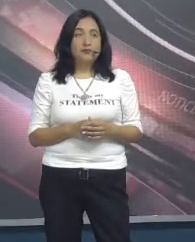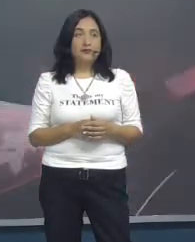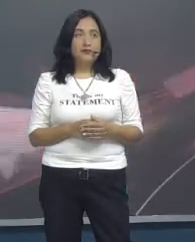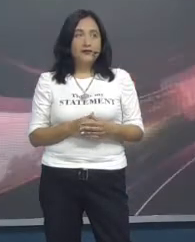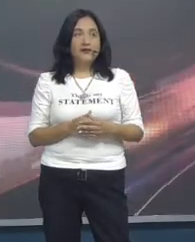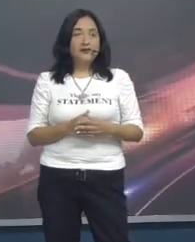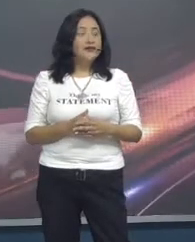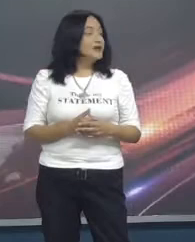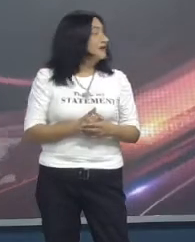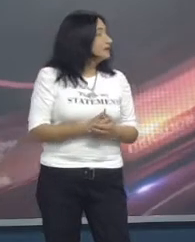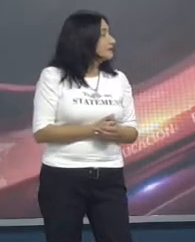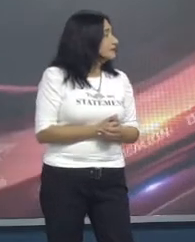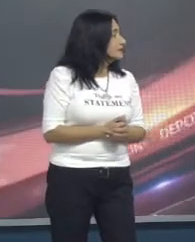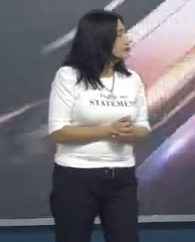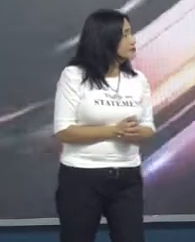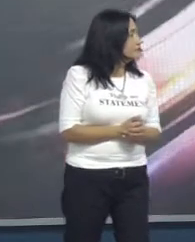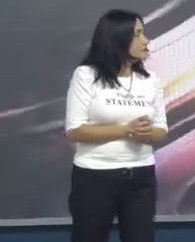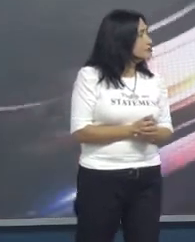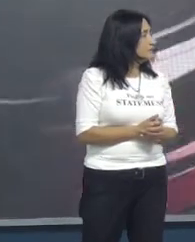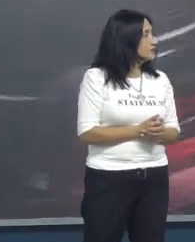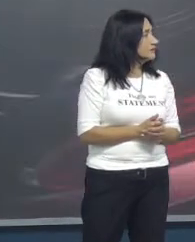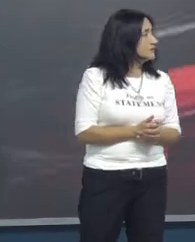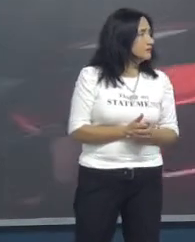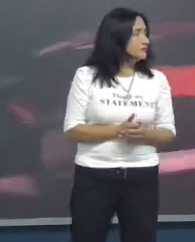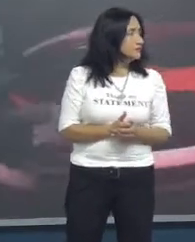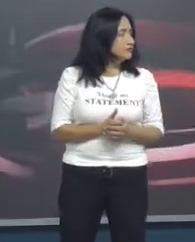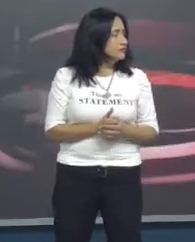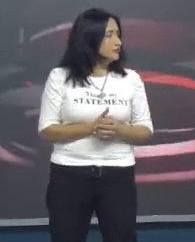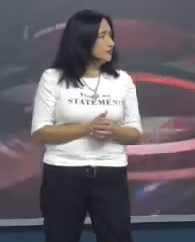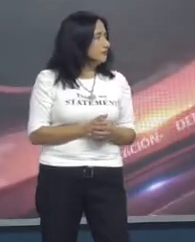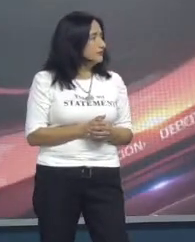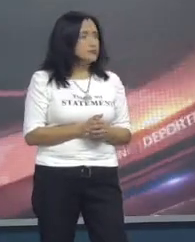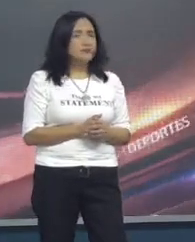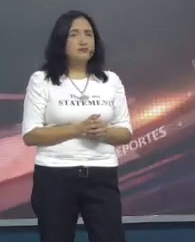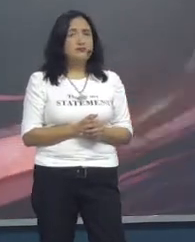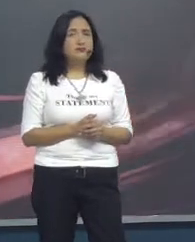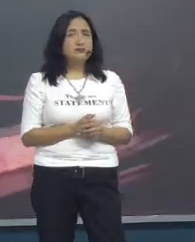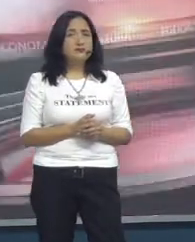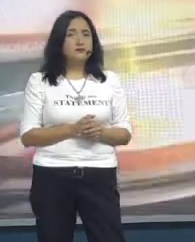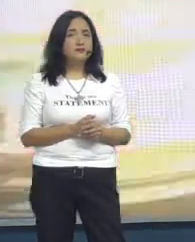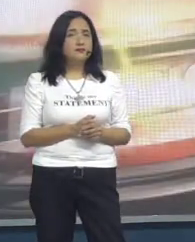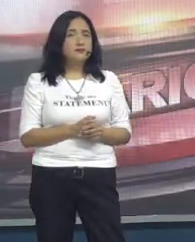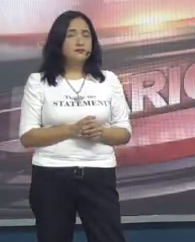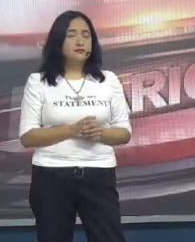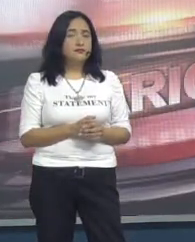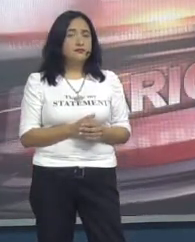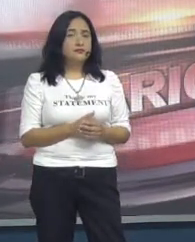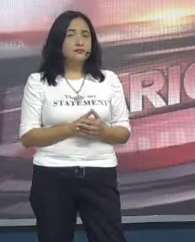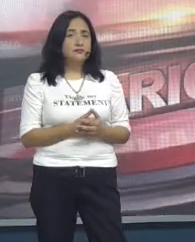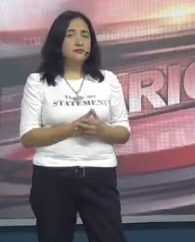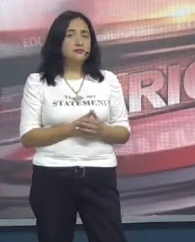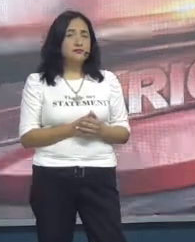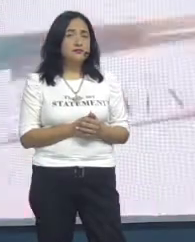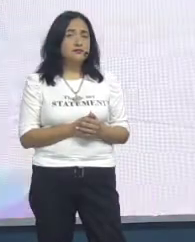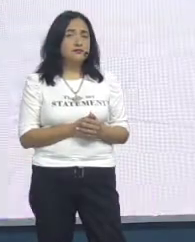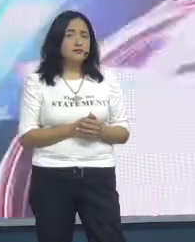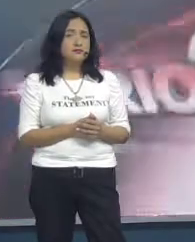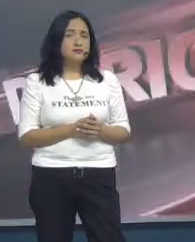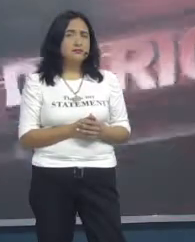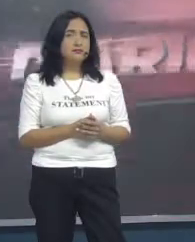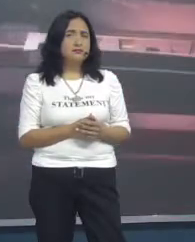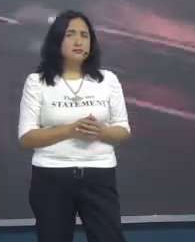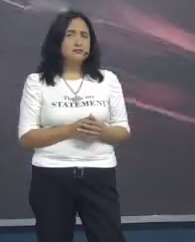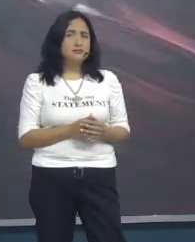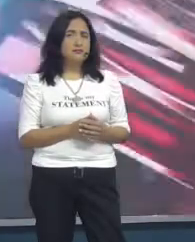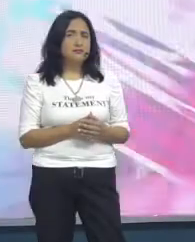se dé. ¿Y cuántos son los turnos que van a entregar por día, más o menos, Marcelo, en diferentes secciones que tiene el IPB? Y